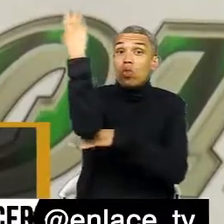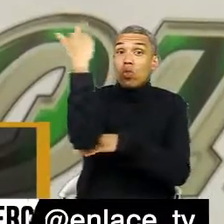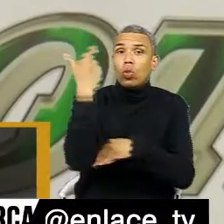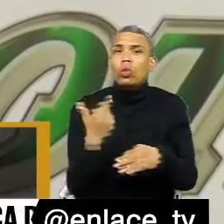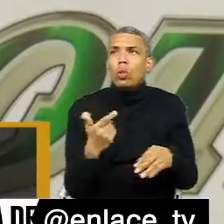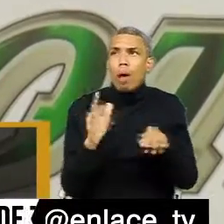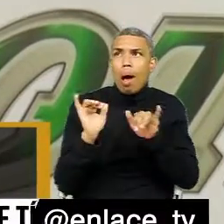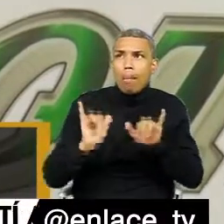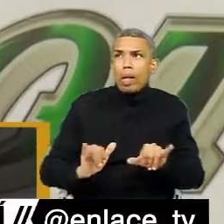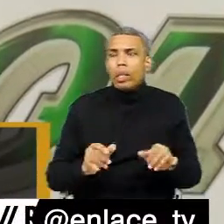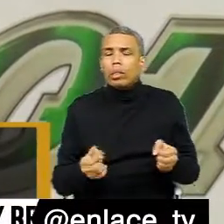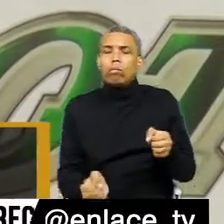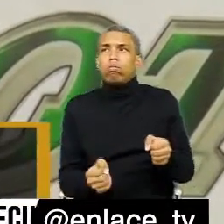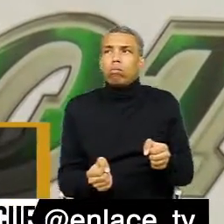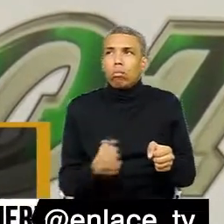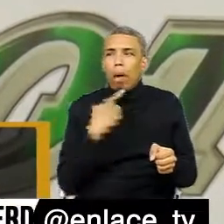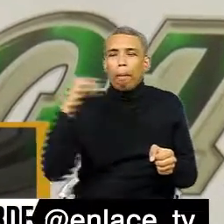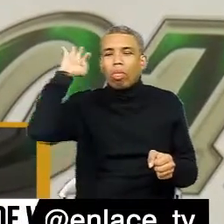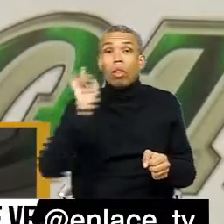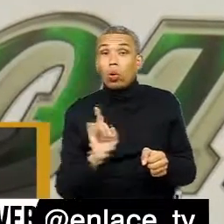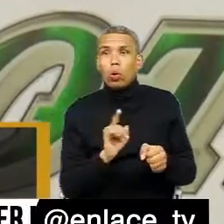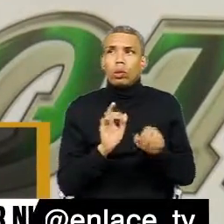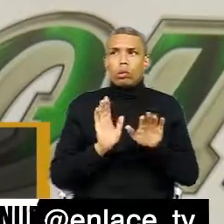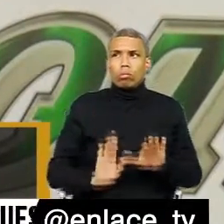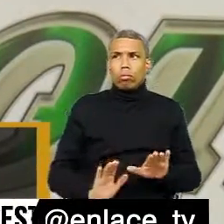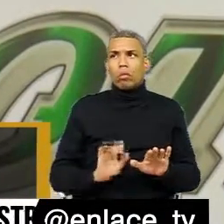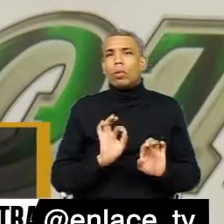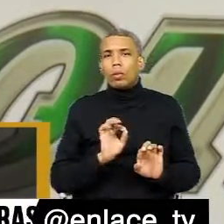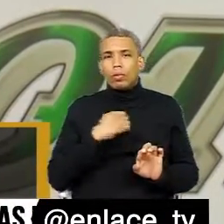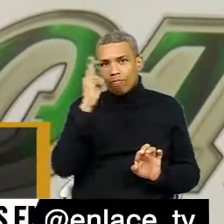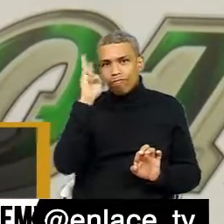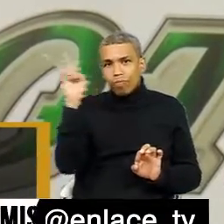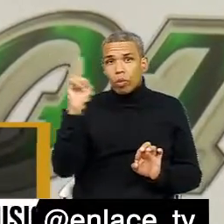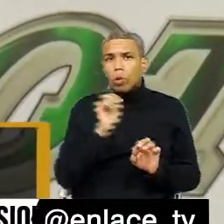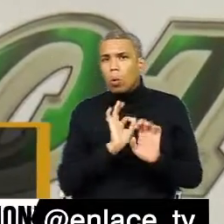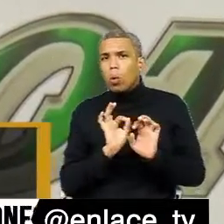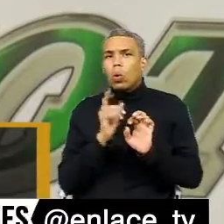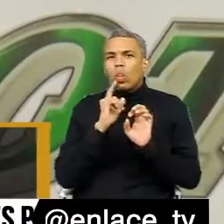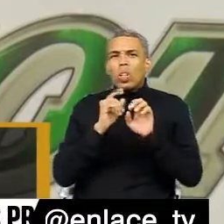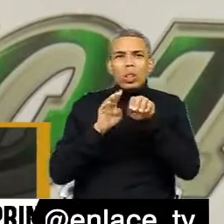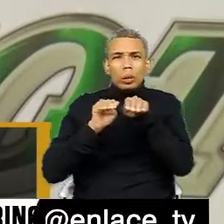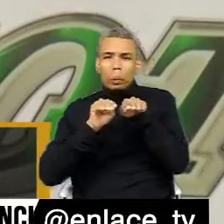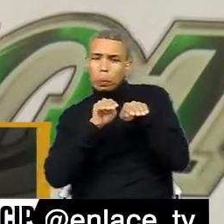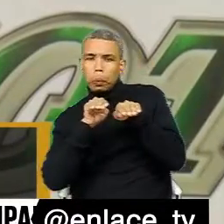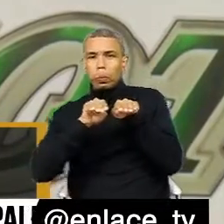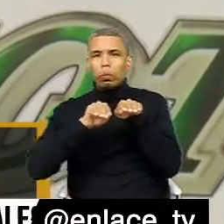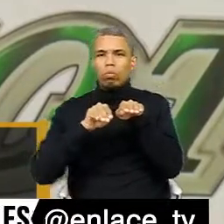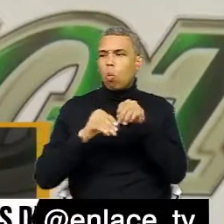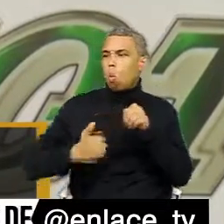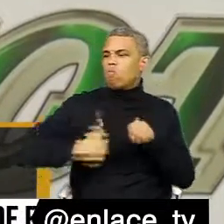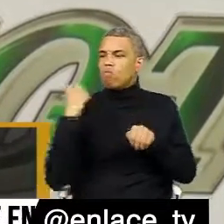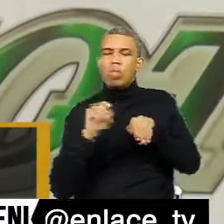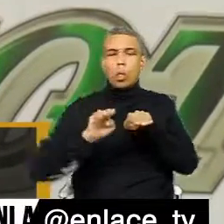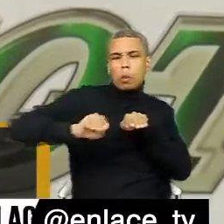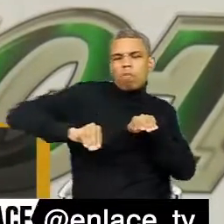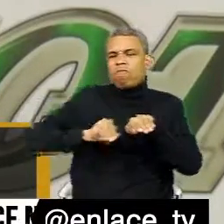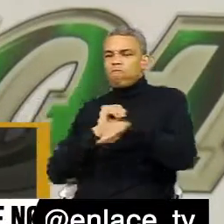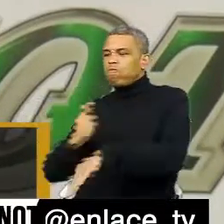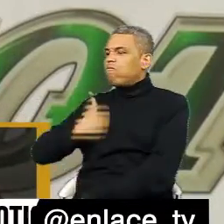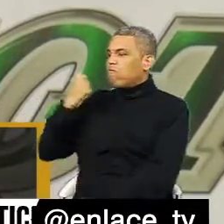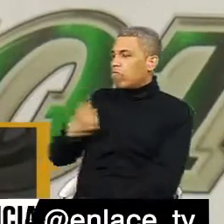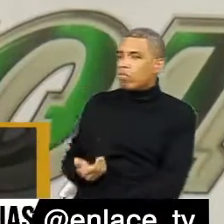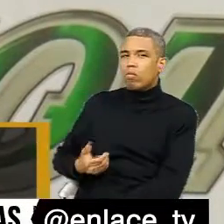al que transita junto conmigo en la vía, y sobre todo siempre buscar el bien. No importa si llevamos la vía, si tenemos la razón,